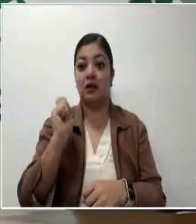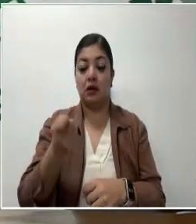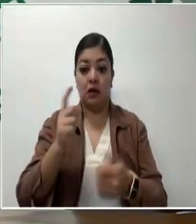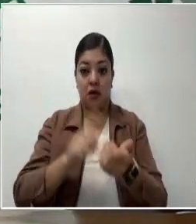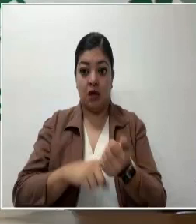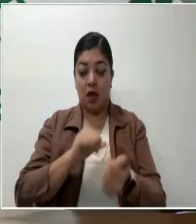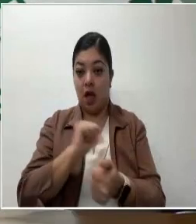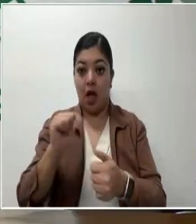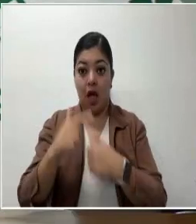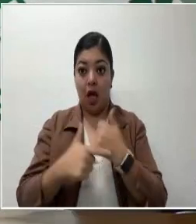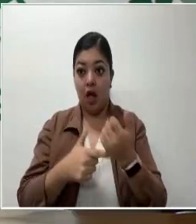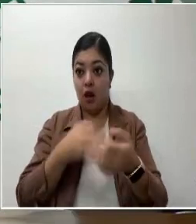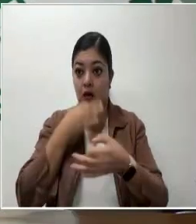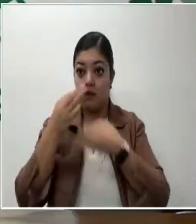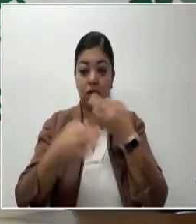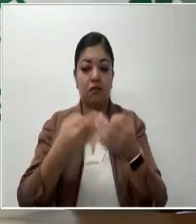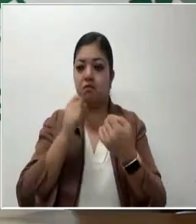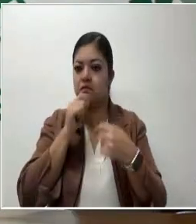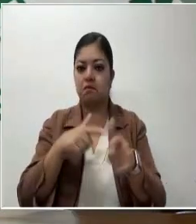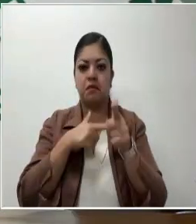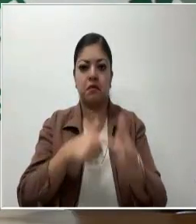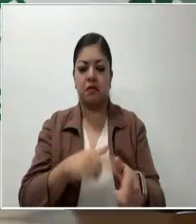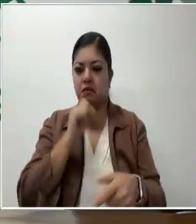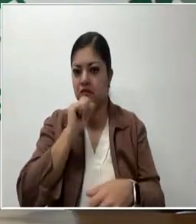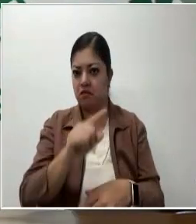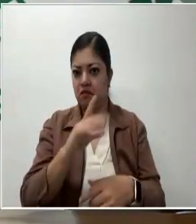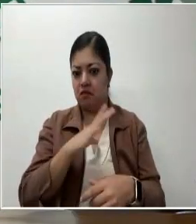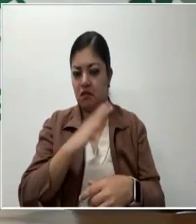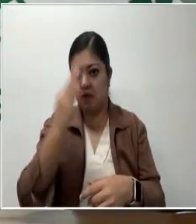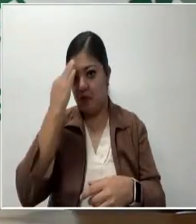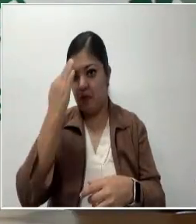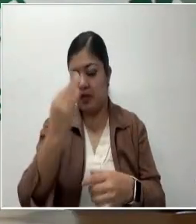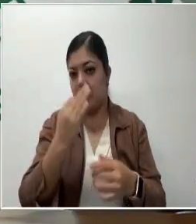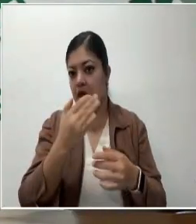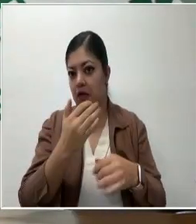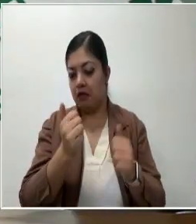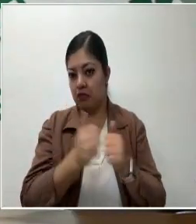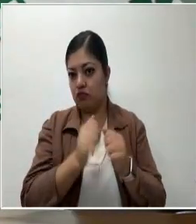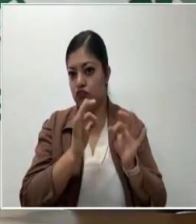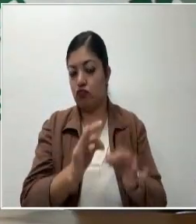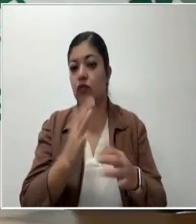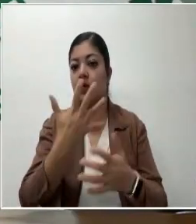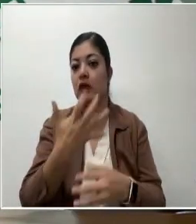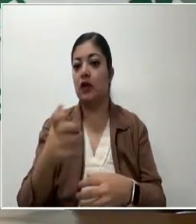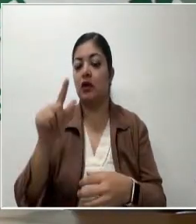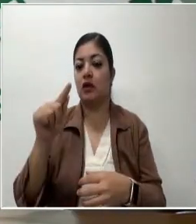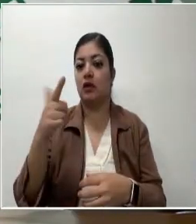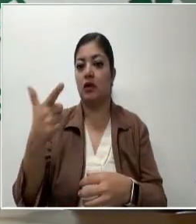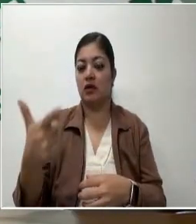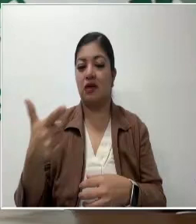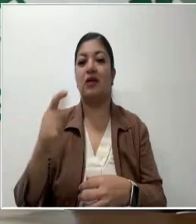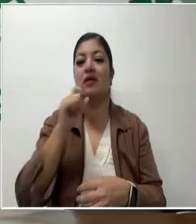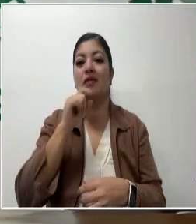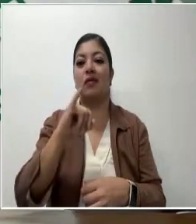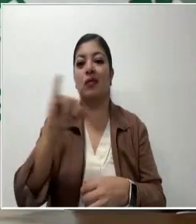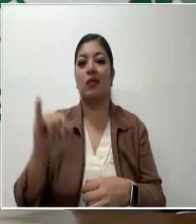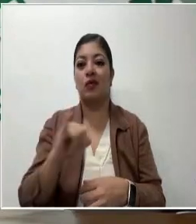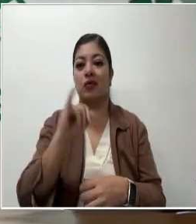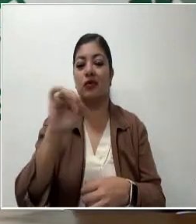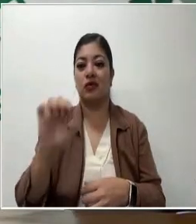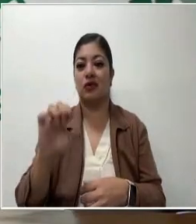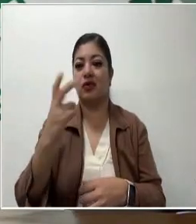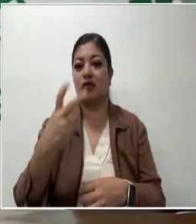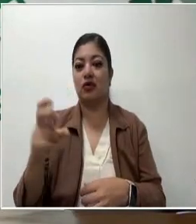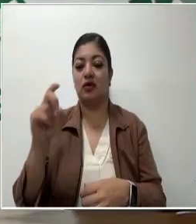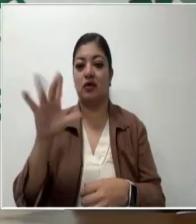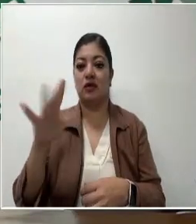pronunciamiento por lo que continúan vigentes en el juicio de la ciudadanía 577 el juicio electoral 235 y